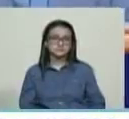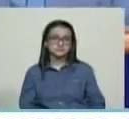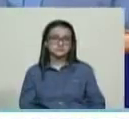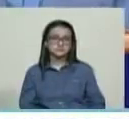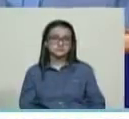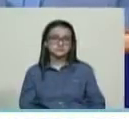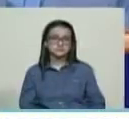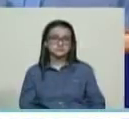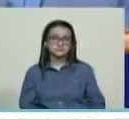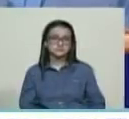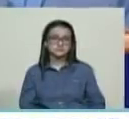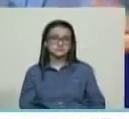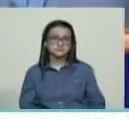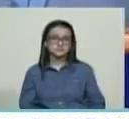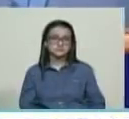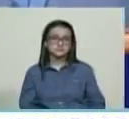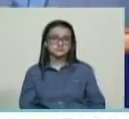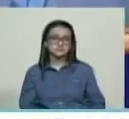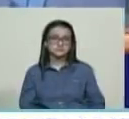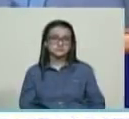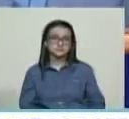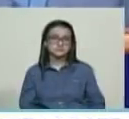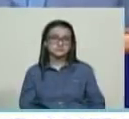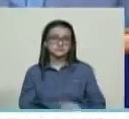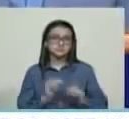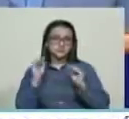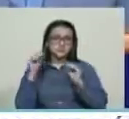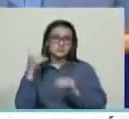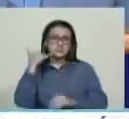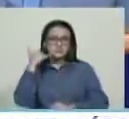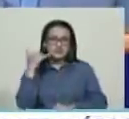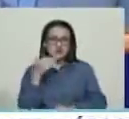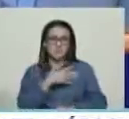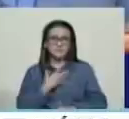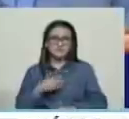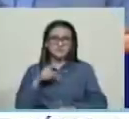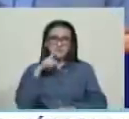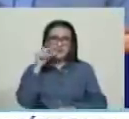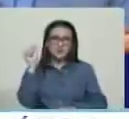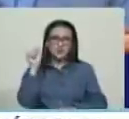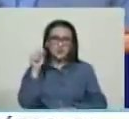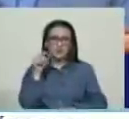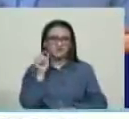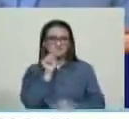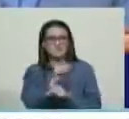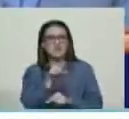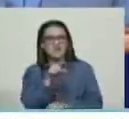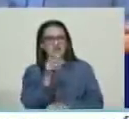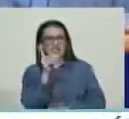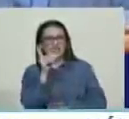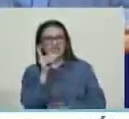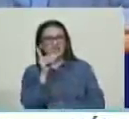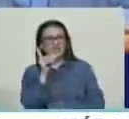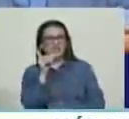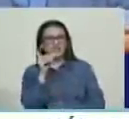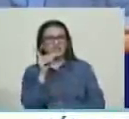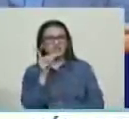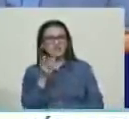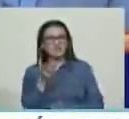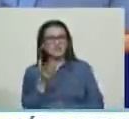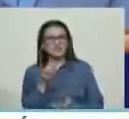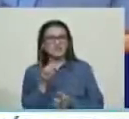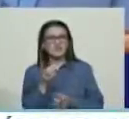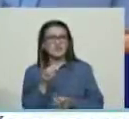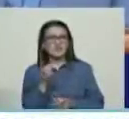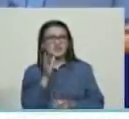Y nos llaman, y llaman al hermano presidente Maduro, dictador, dictador. Y